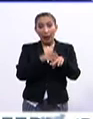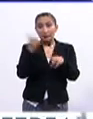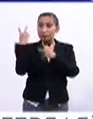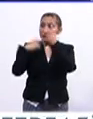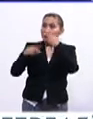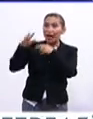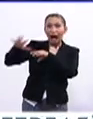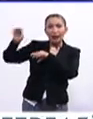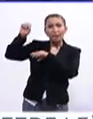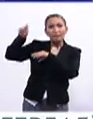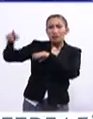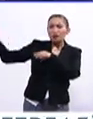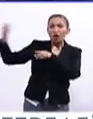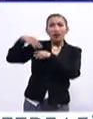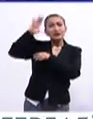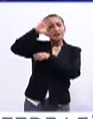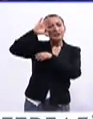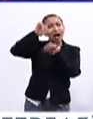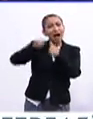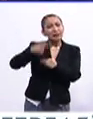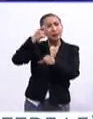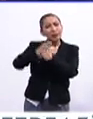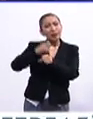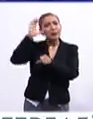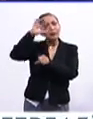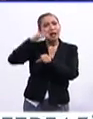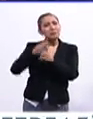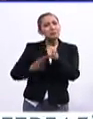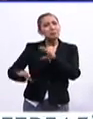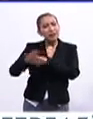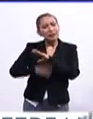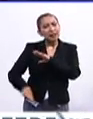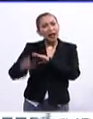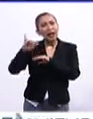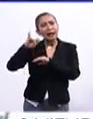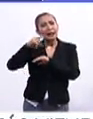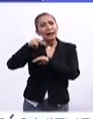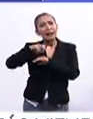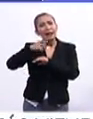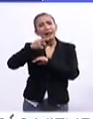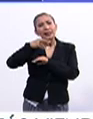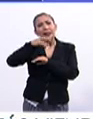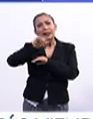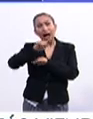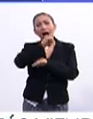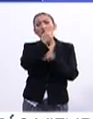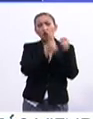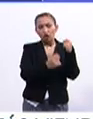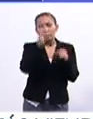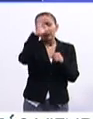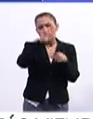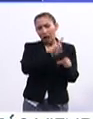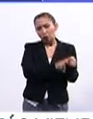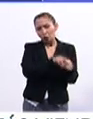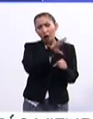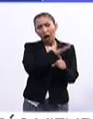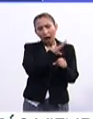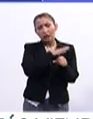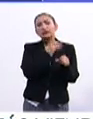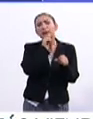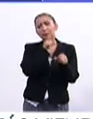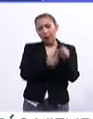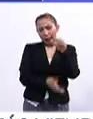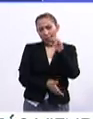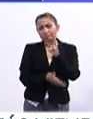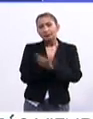vienen de estas áreas, ¿no? Ciencias y artes primero y después ciencias básicas e ingeniería. Sin embargo, bueno, tenemos alumnos de ciencias naturales que